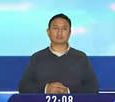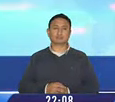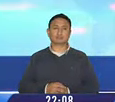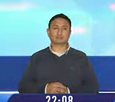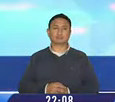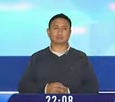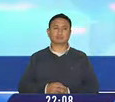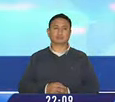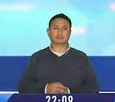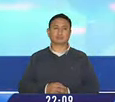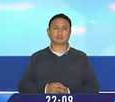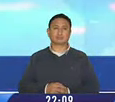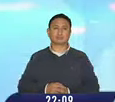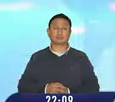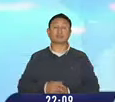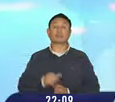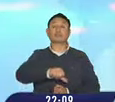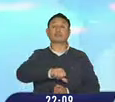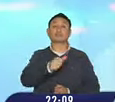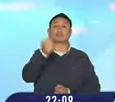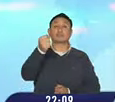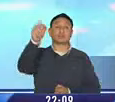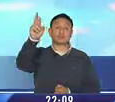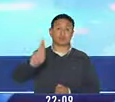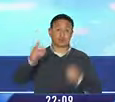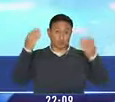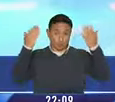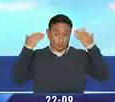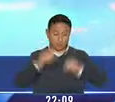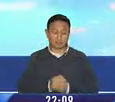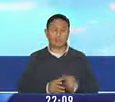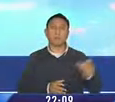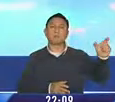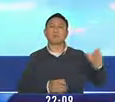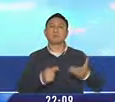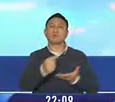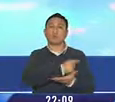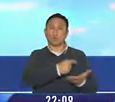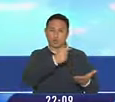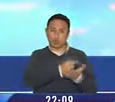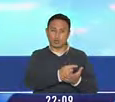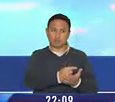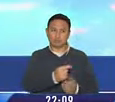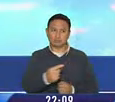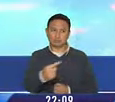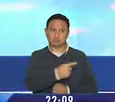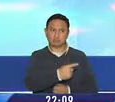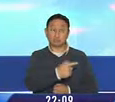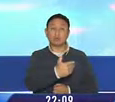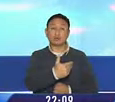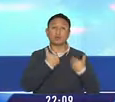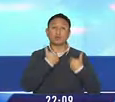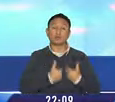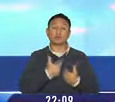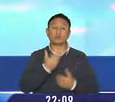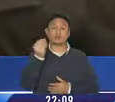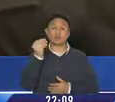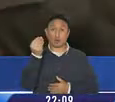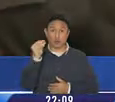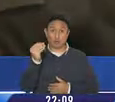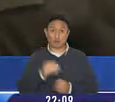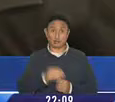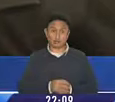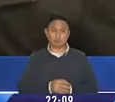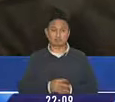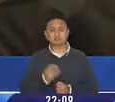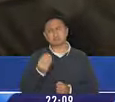un muerto. Por otra parte, en el sur de la ciudad de Guayaquil, moradores del Guasmo veían atónitos el cuerpo de un joven que, según testigos, era menor